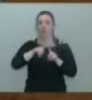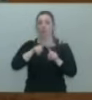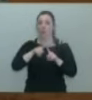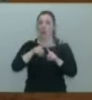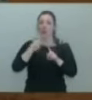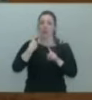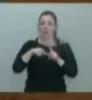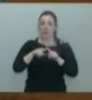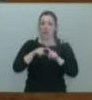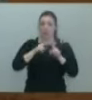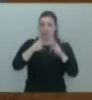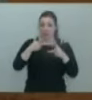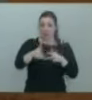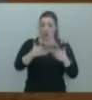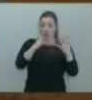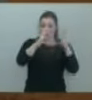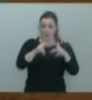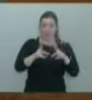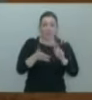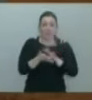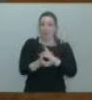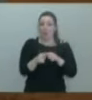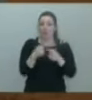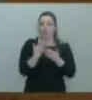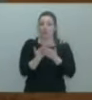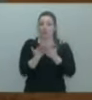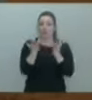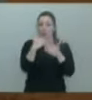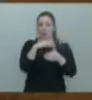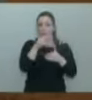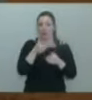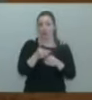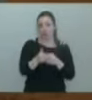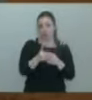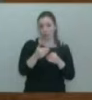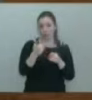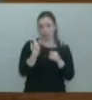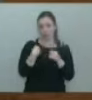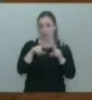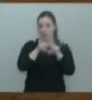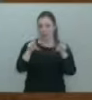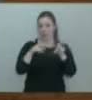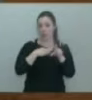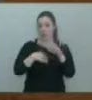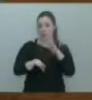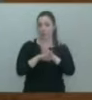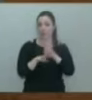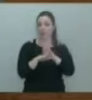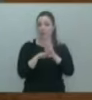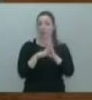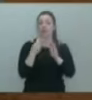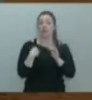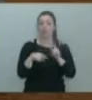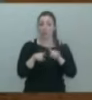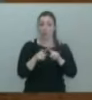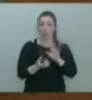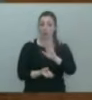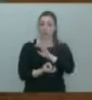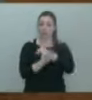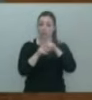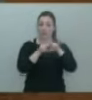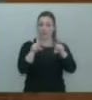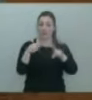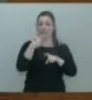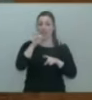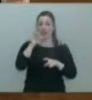del derecho administrativo, no tiene ninguna justificación en el futuro el mantenimiento de esta sociedad. En fin, como les decía, la Constitución de Gispasa